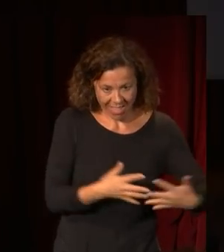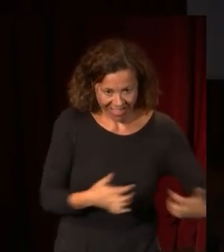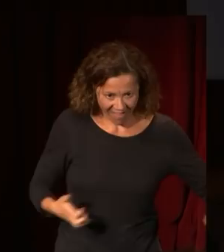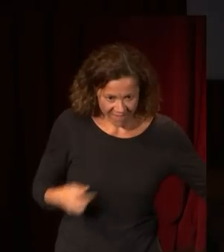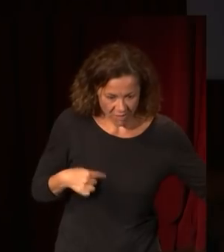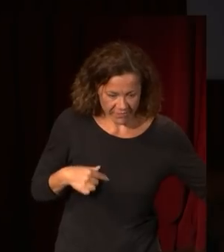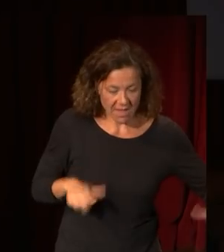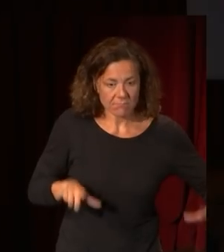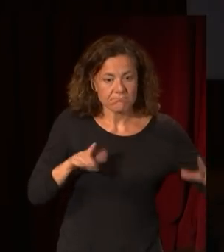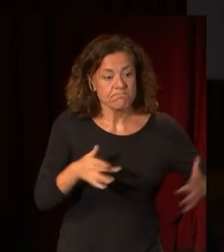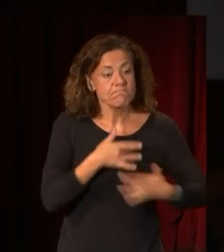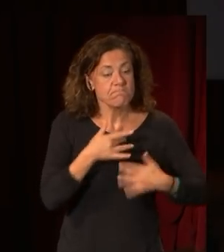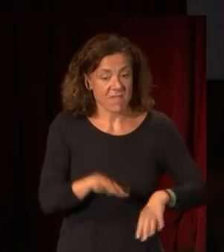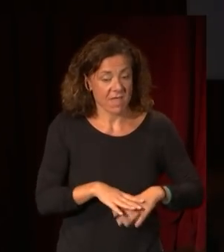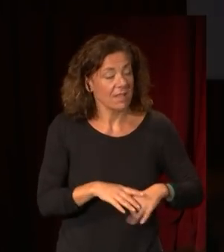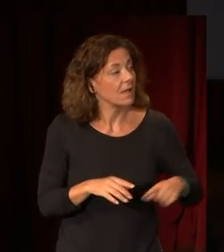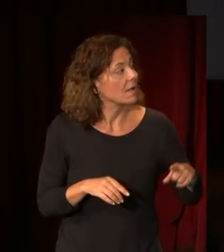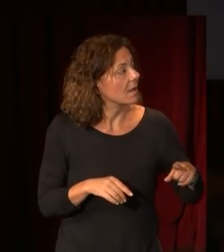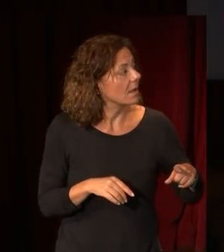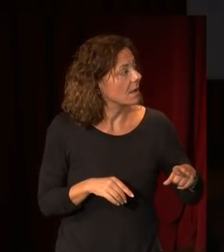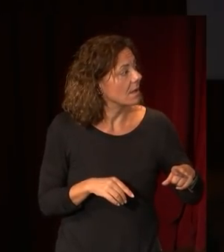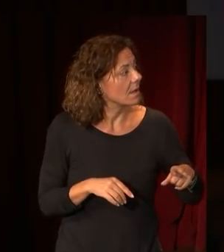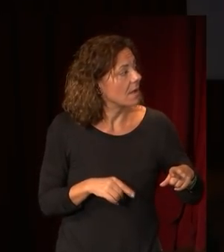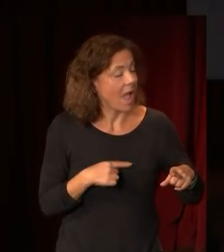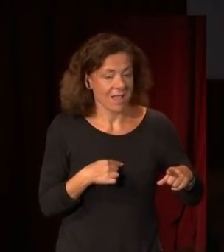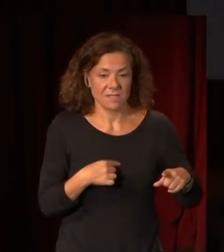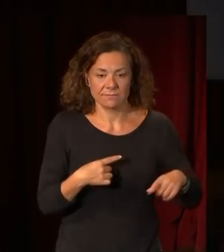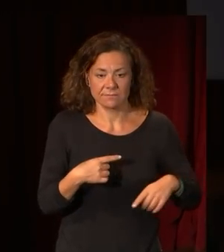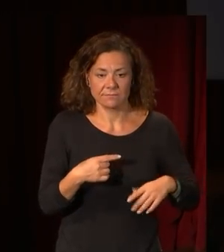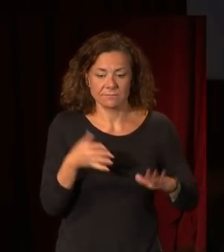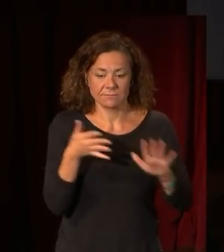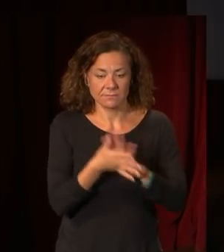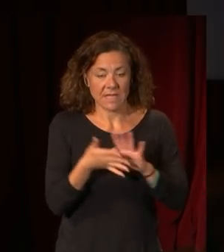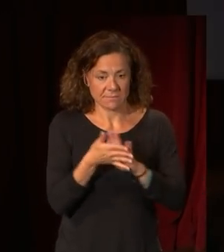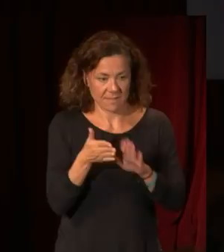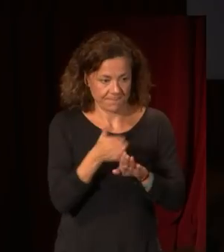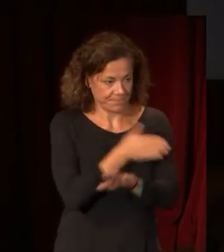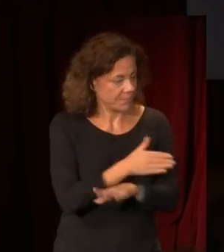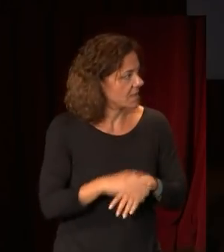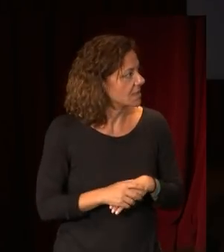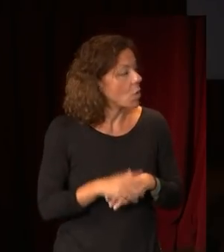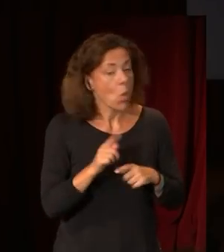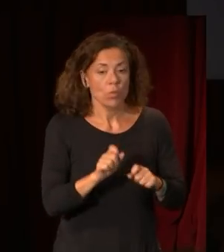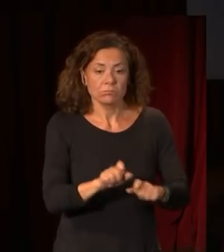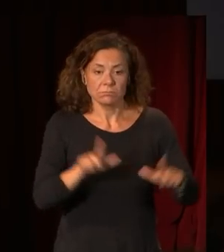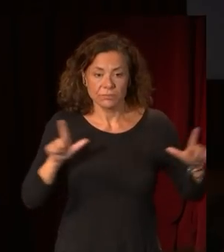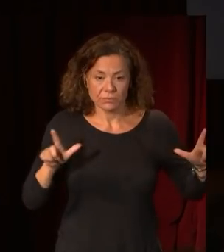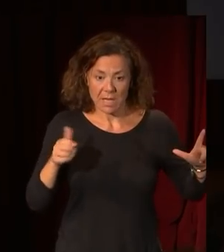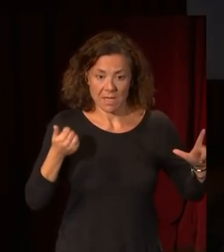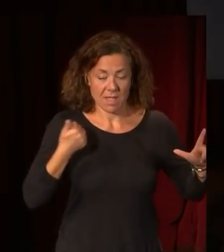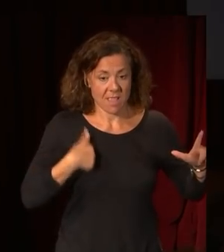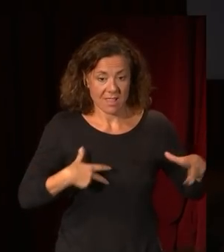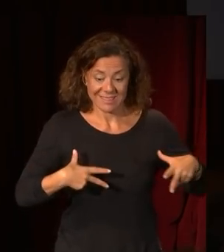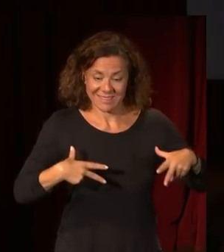la piedad de es pla donde se nos informa de lo que he indicado anteriormente una obra que cierra